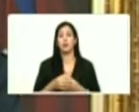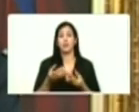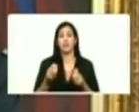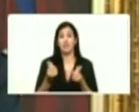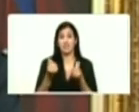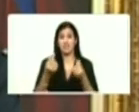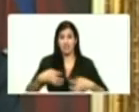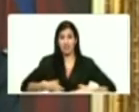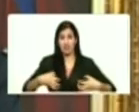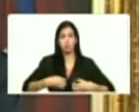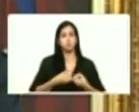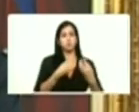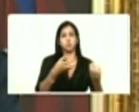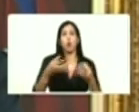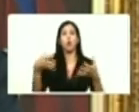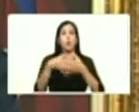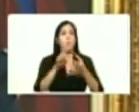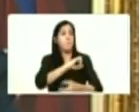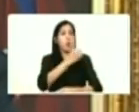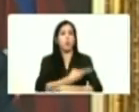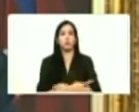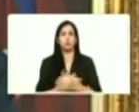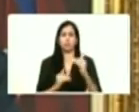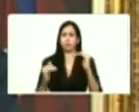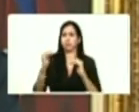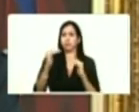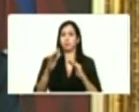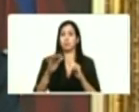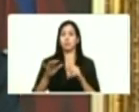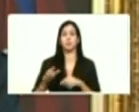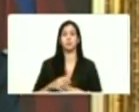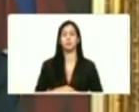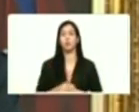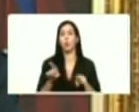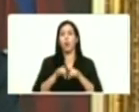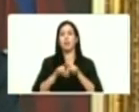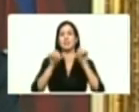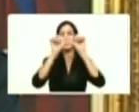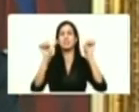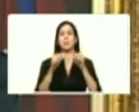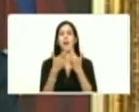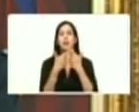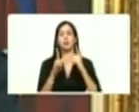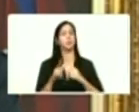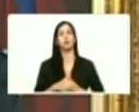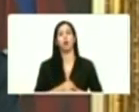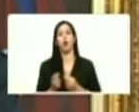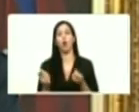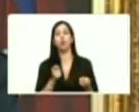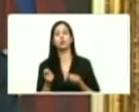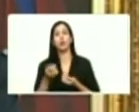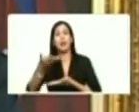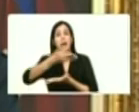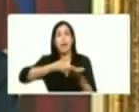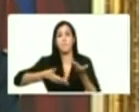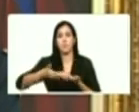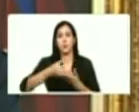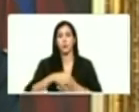económico o por el llamado sistema libre o por el llamado control de cambio